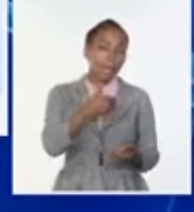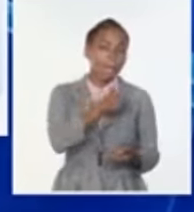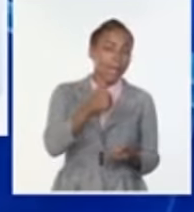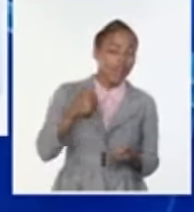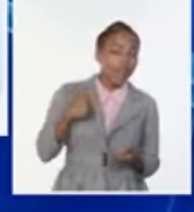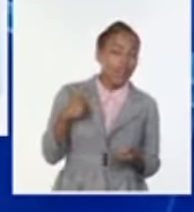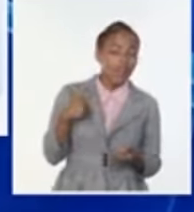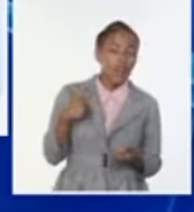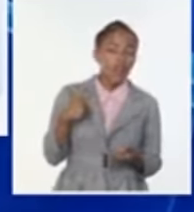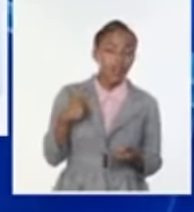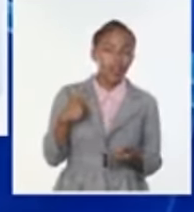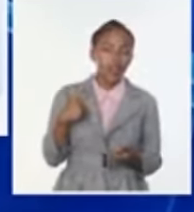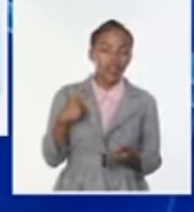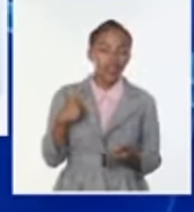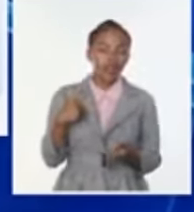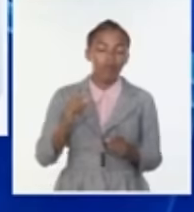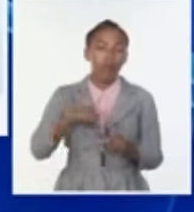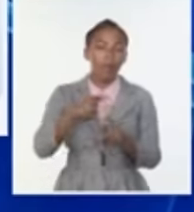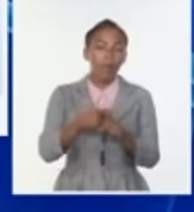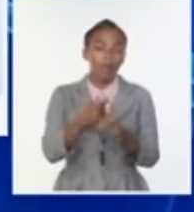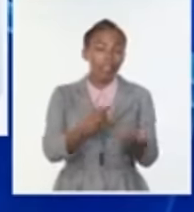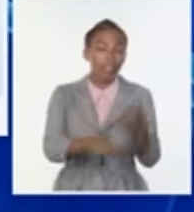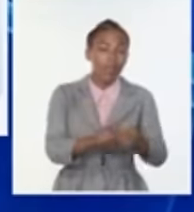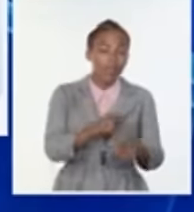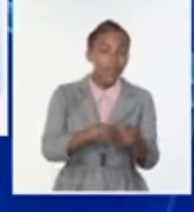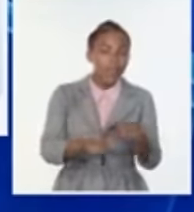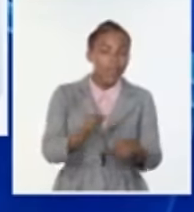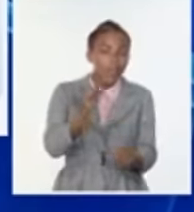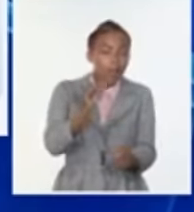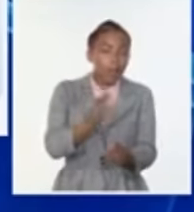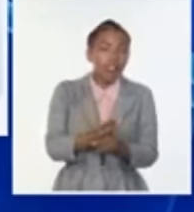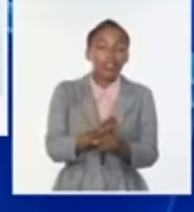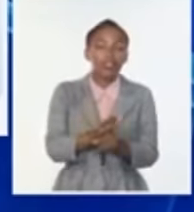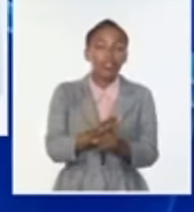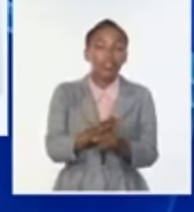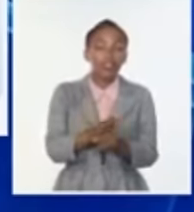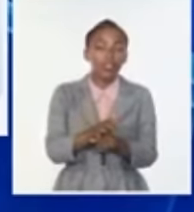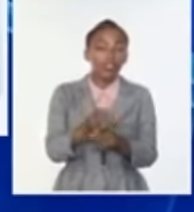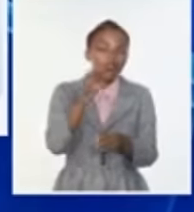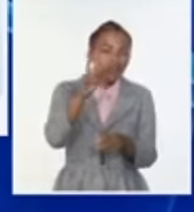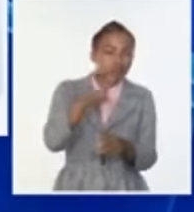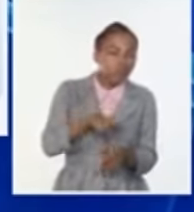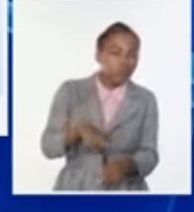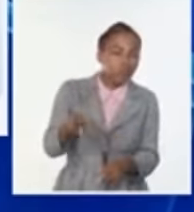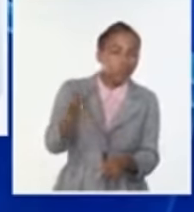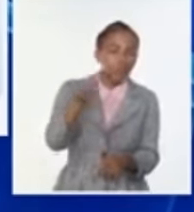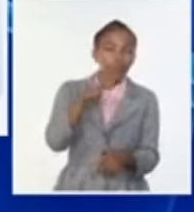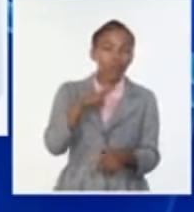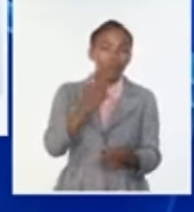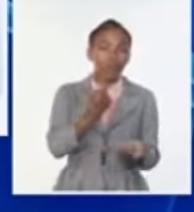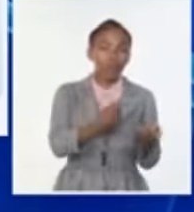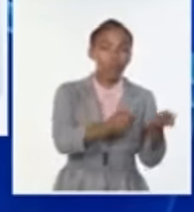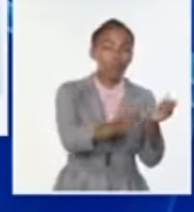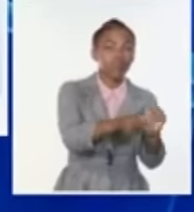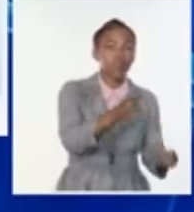el impuesto sobre las ventas, a partir de la evaluación de las importaciones realizadas. ¿Cómo es posible que usted importe